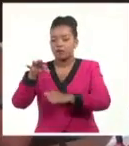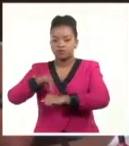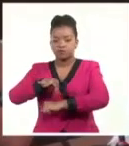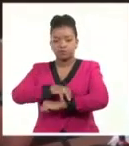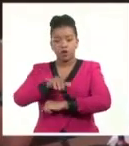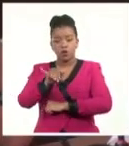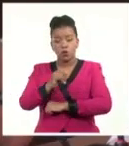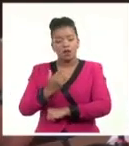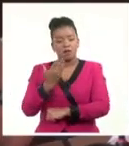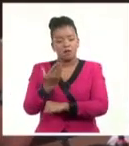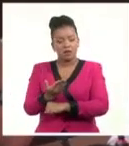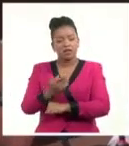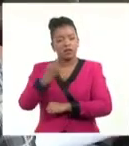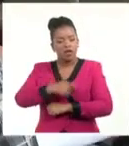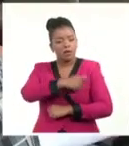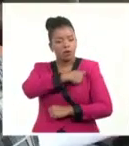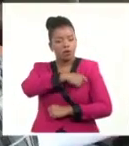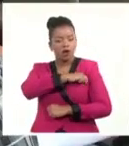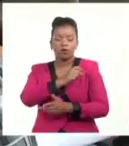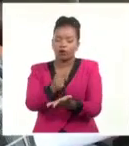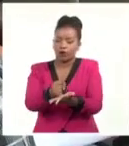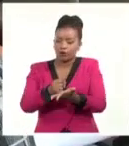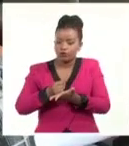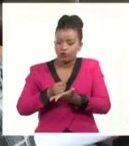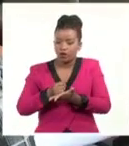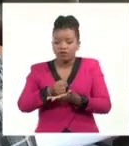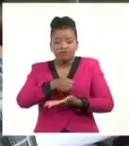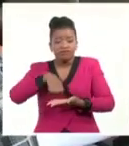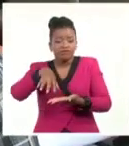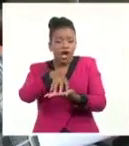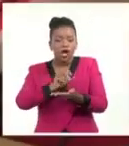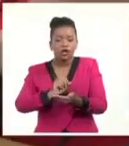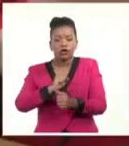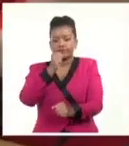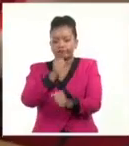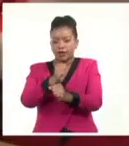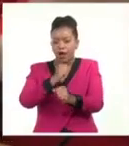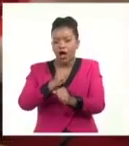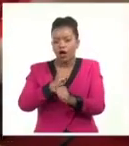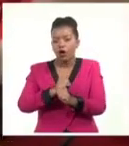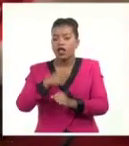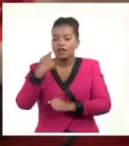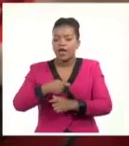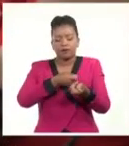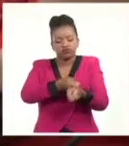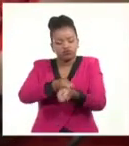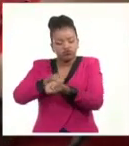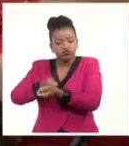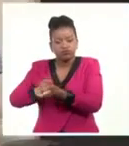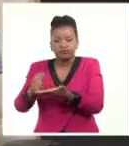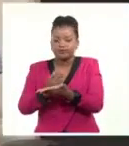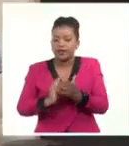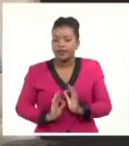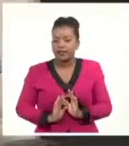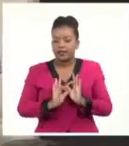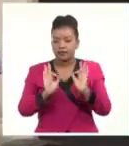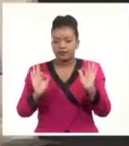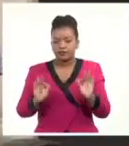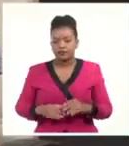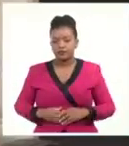convocó a la participación popular para desde los barrios y centros laborales realizar labores de limpieza e higienización. Yo creo que